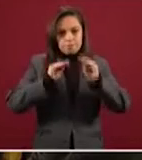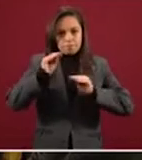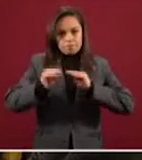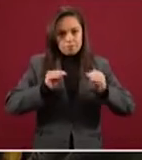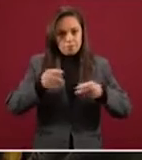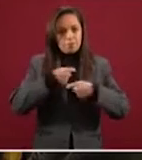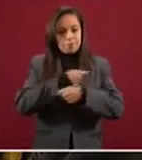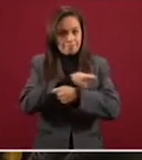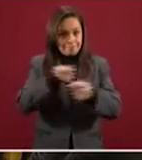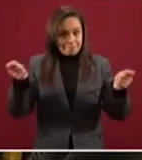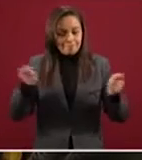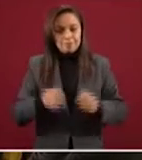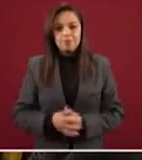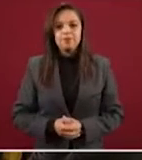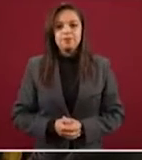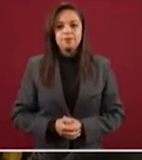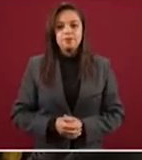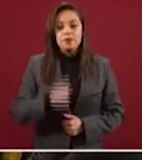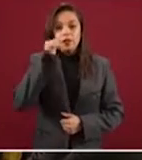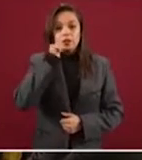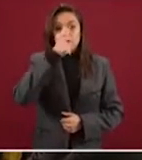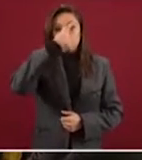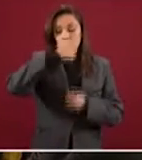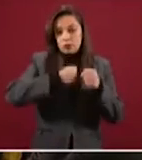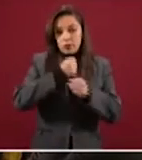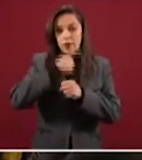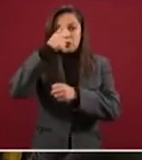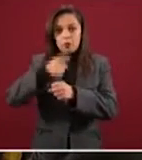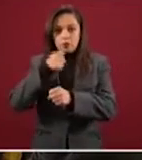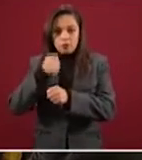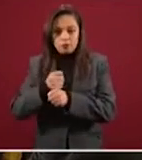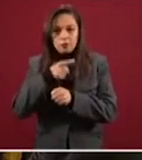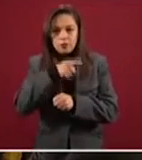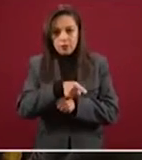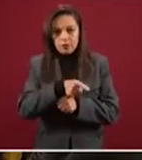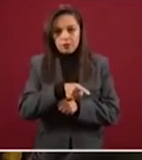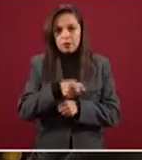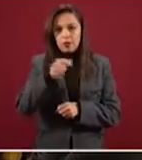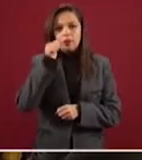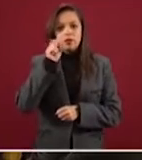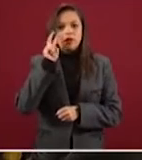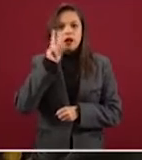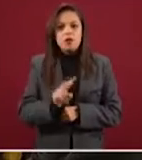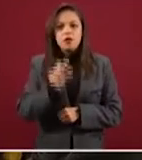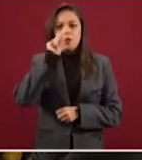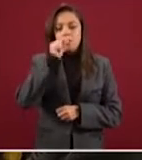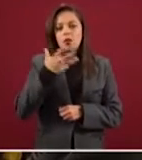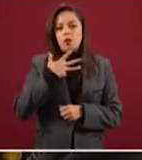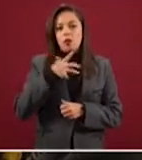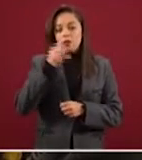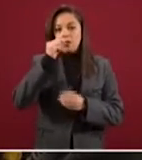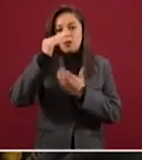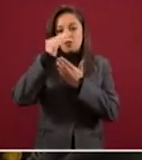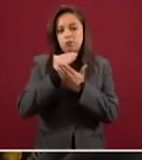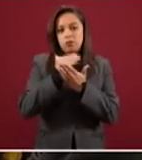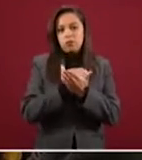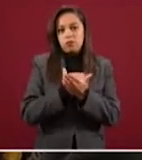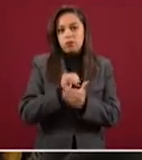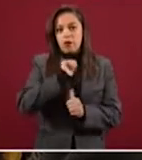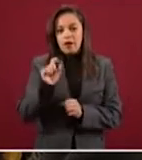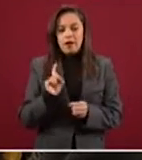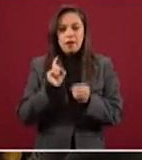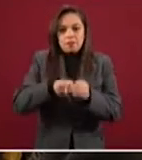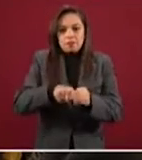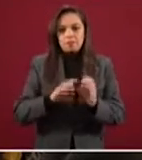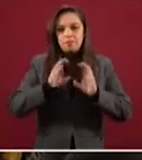todos los cierres de año debido a estos factores pues se registran caídas de empleos y que están muy vinculados